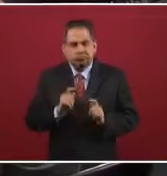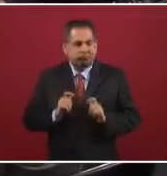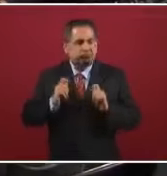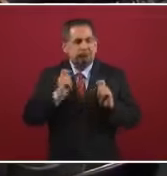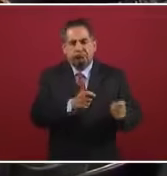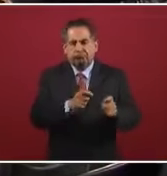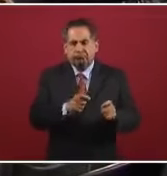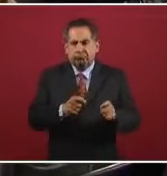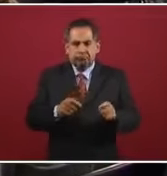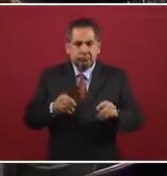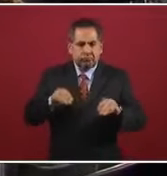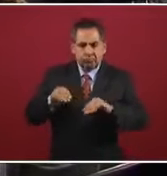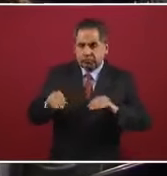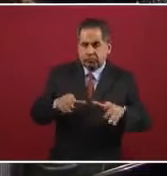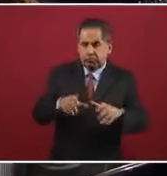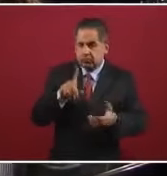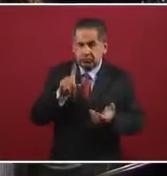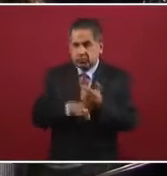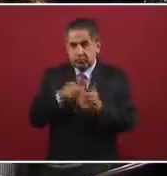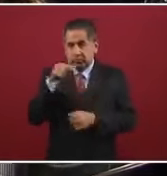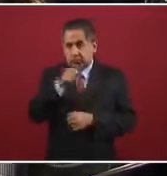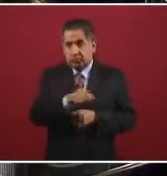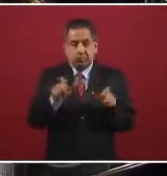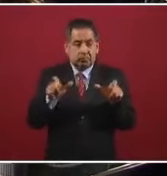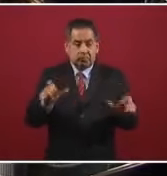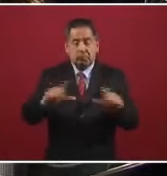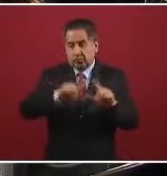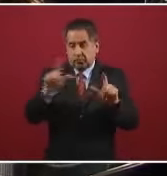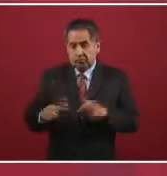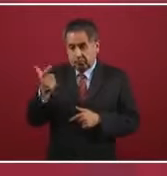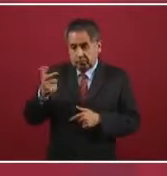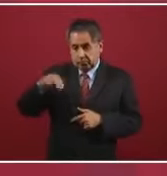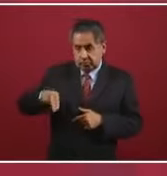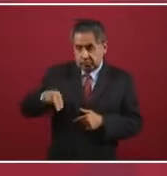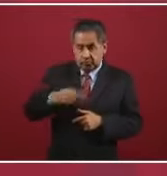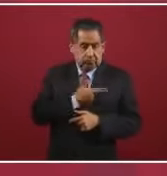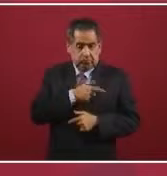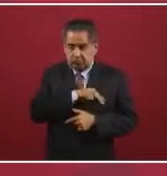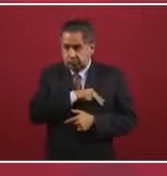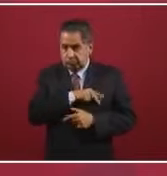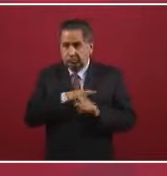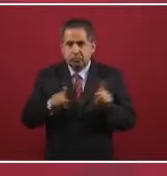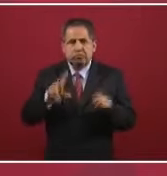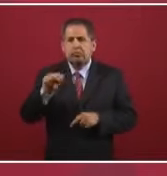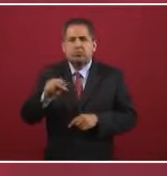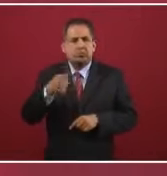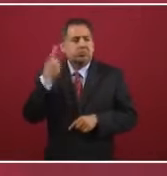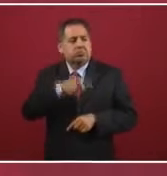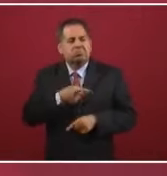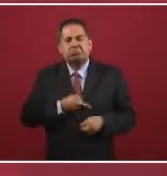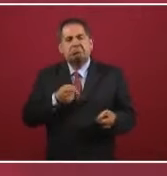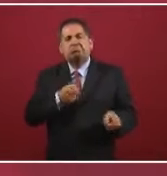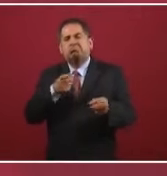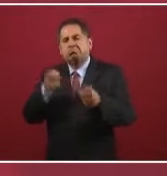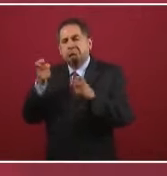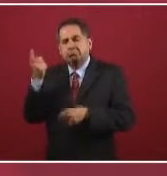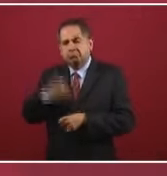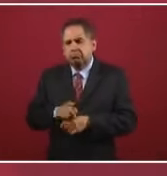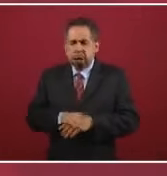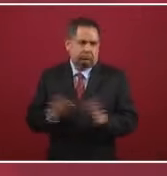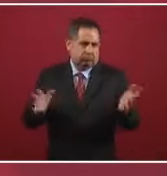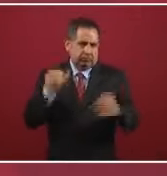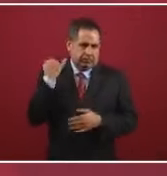a este operativo y no es atribuible a la Guardia Nacional. O sea, no tienen instrucciones de dispararle a nadie. Eso sería